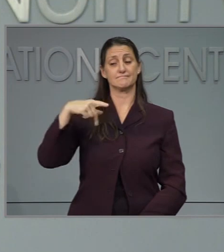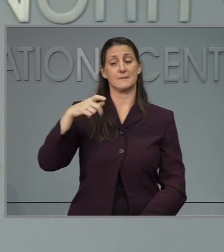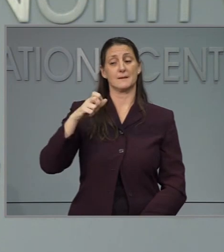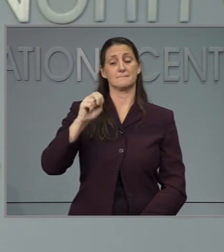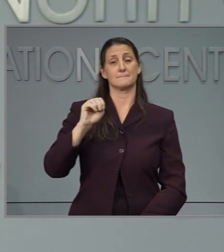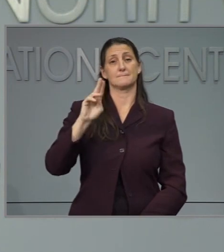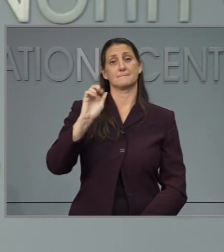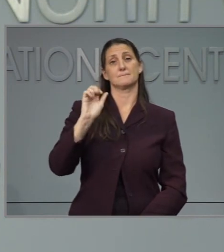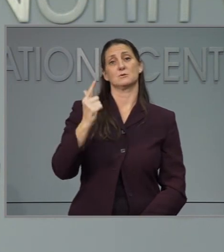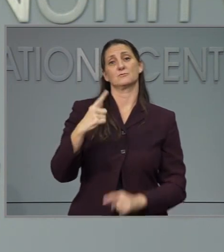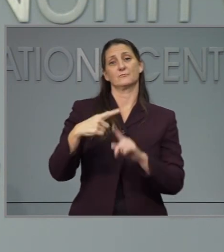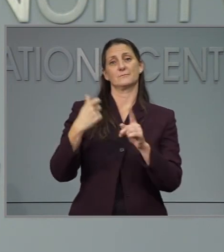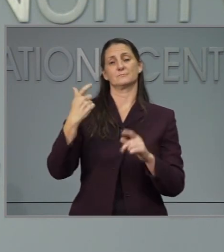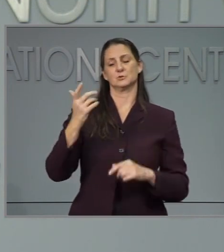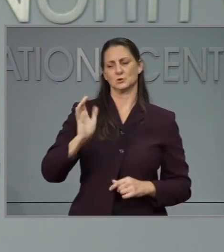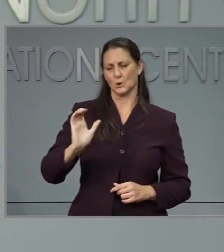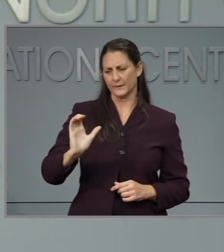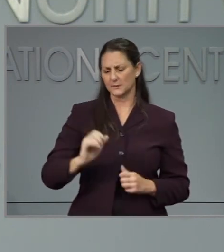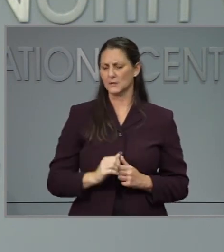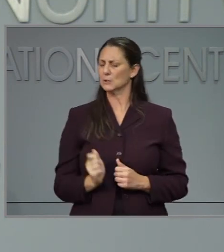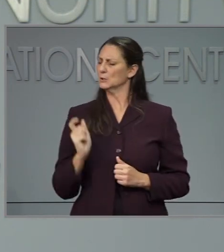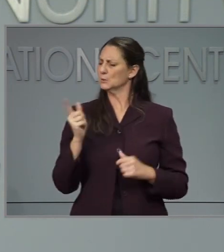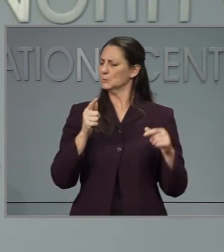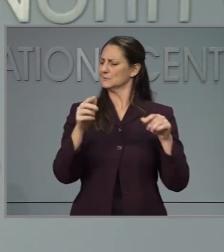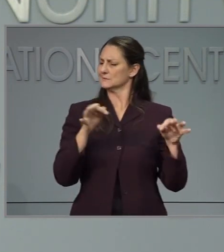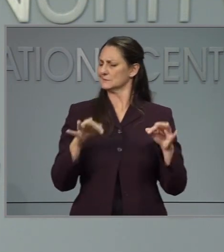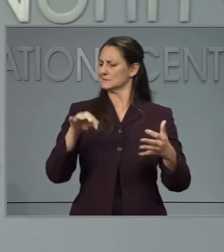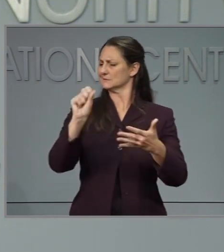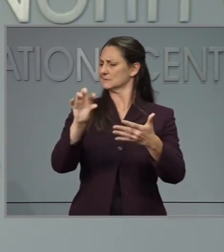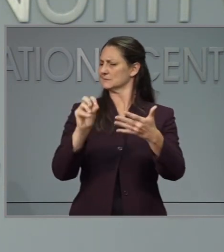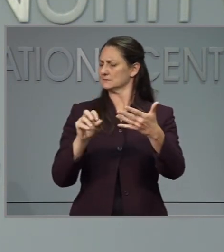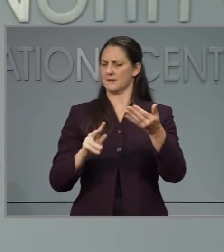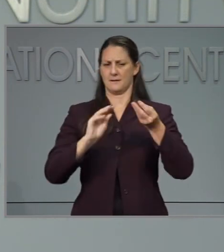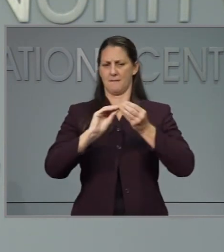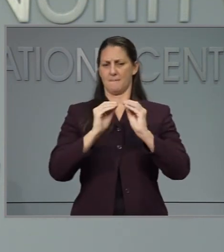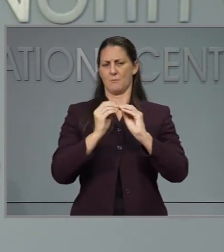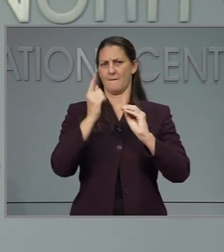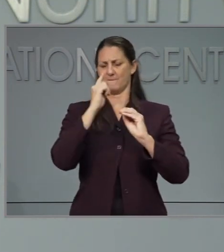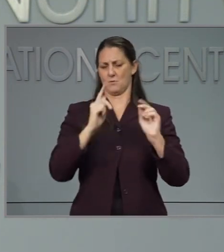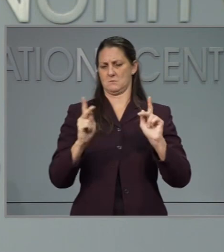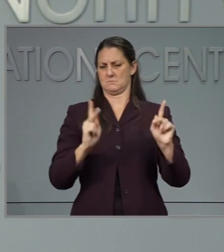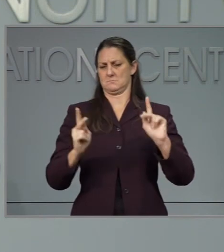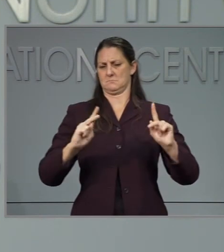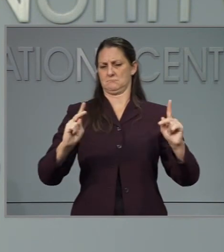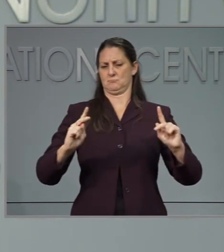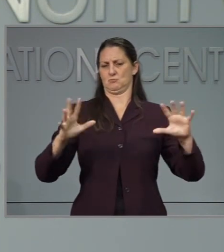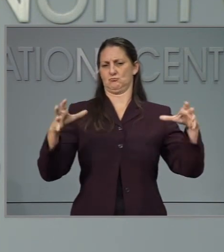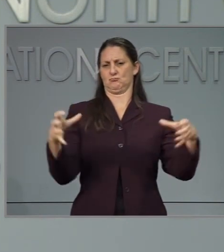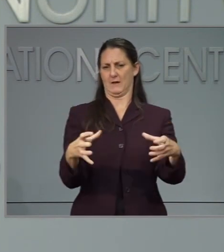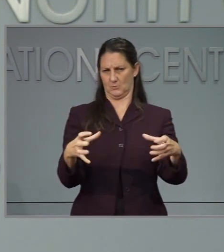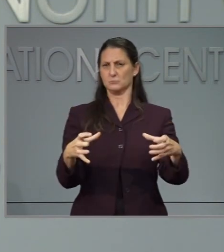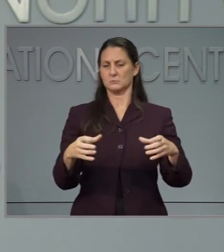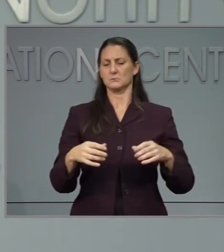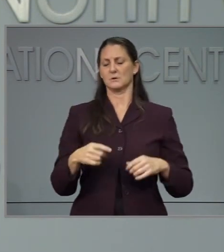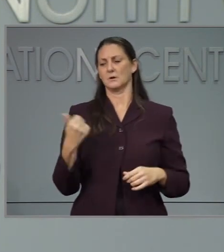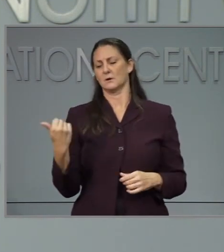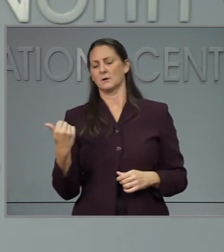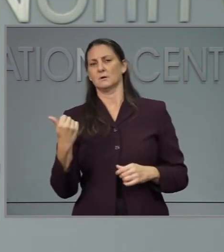Usted acaba de hablar sobre los límites de personas en reuniones masivas y